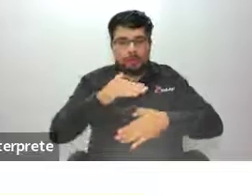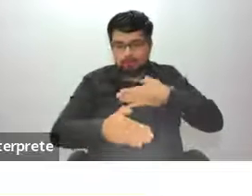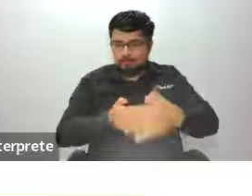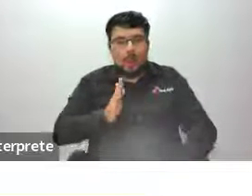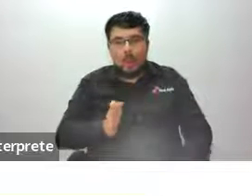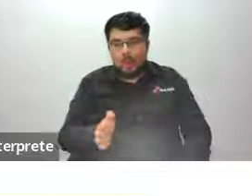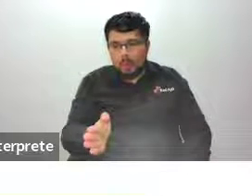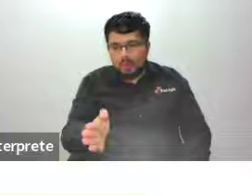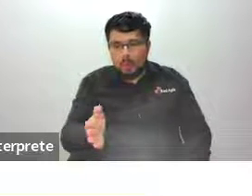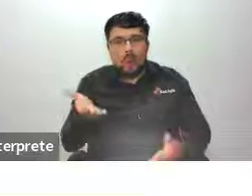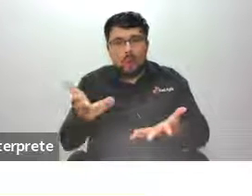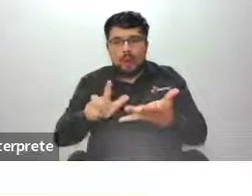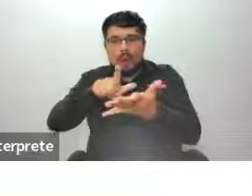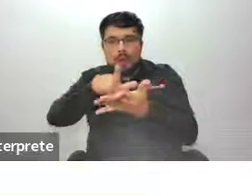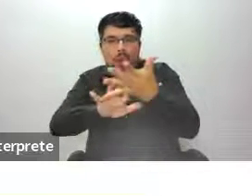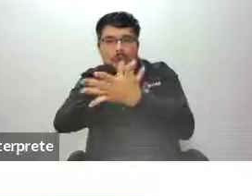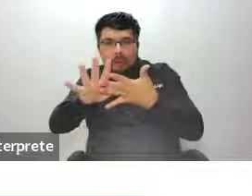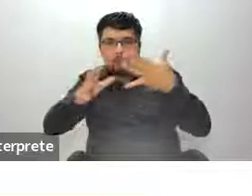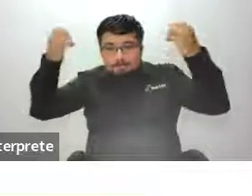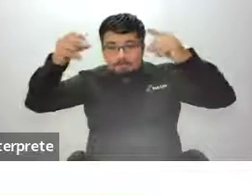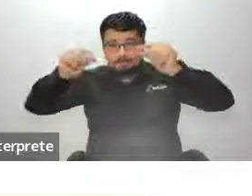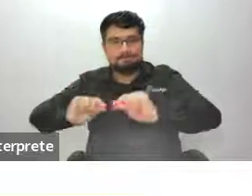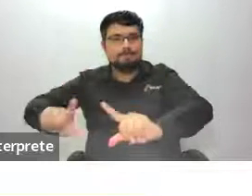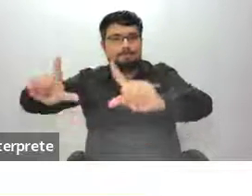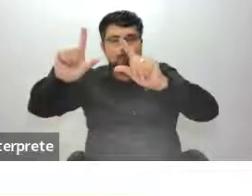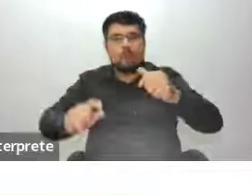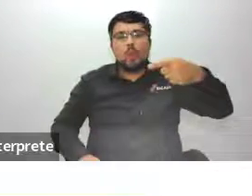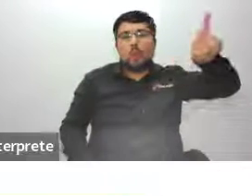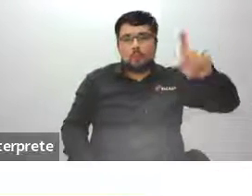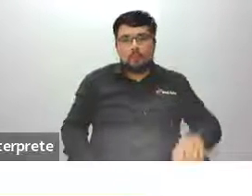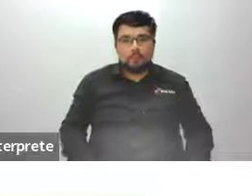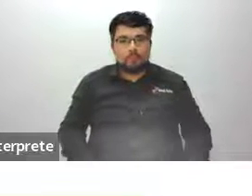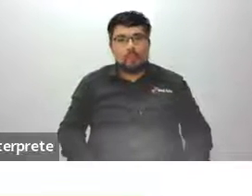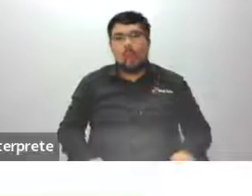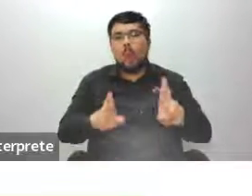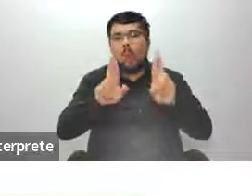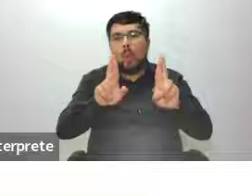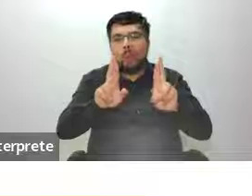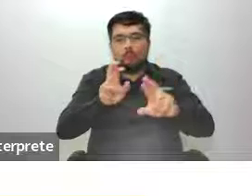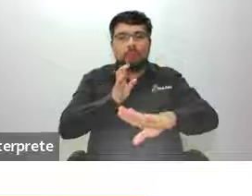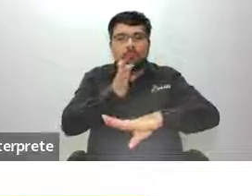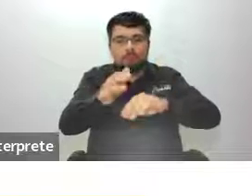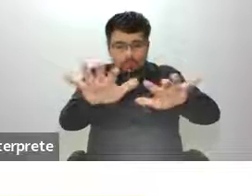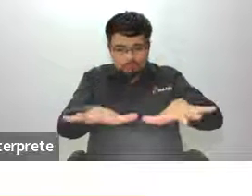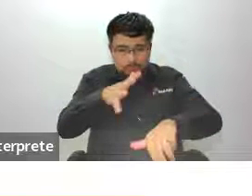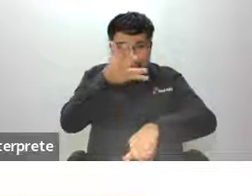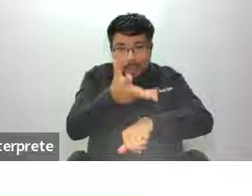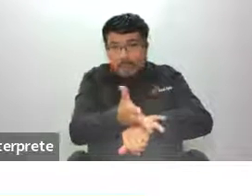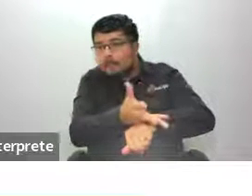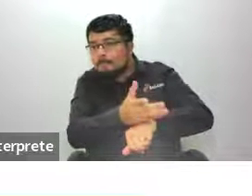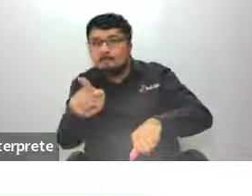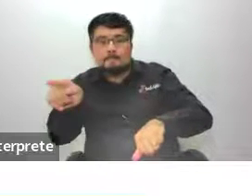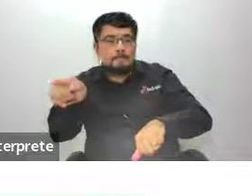de la lengua, optar por espacios donde hayan intérpretes, donde hayan adultos sordos, donde se pueda